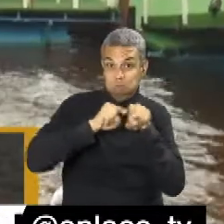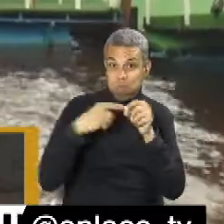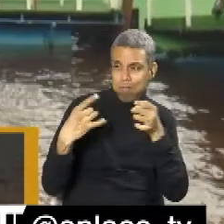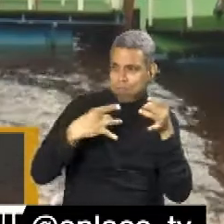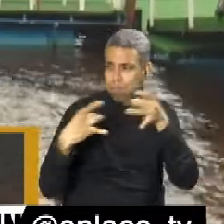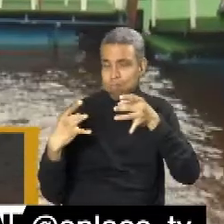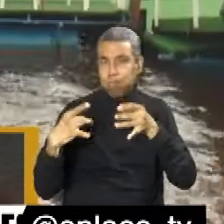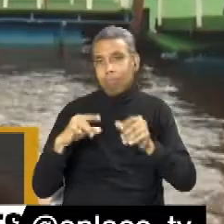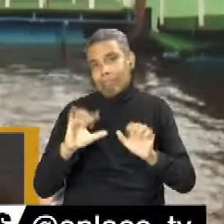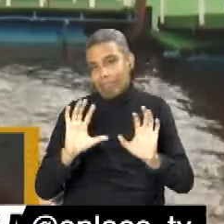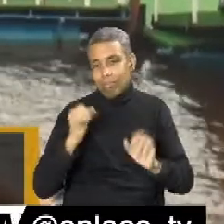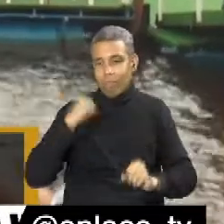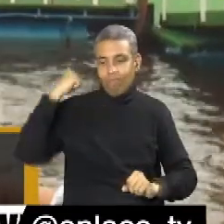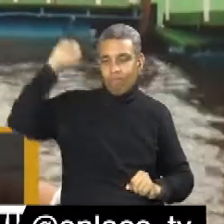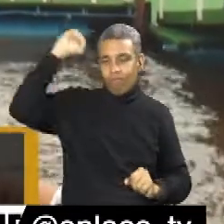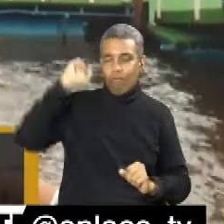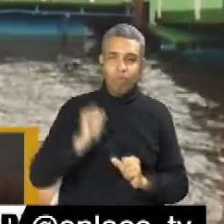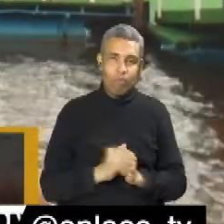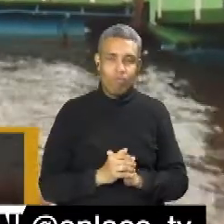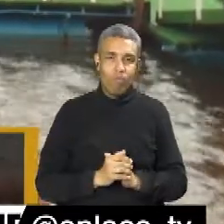todos, tiene que haber un punto